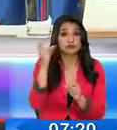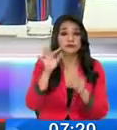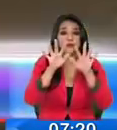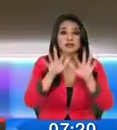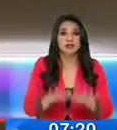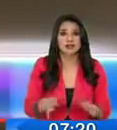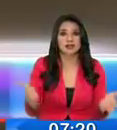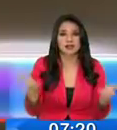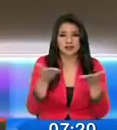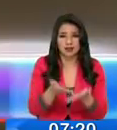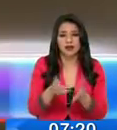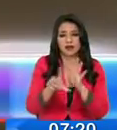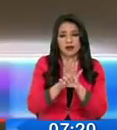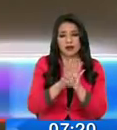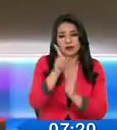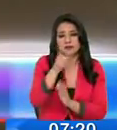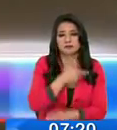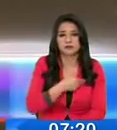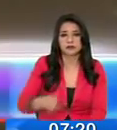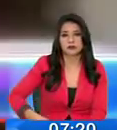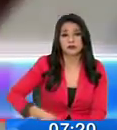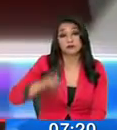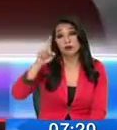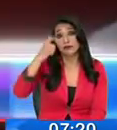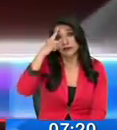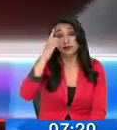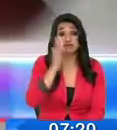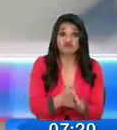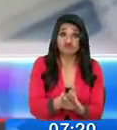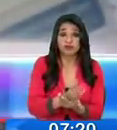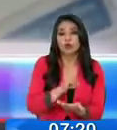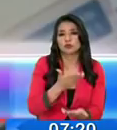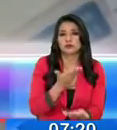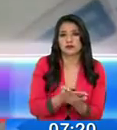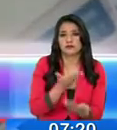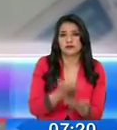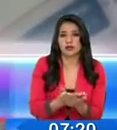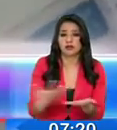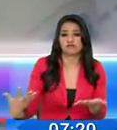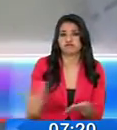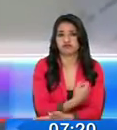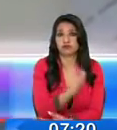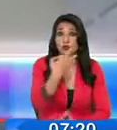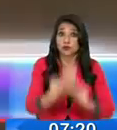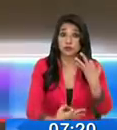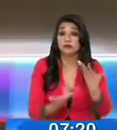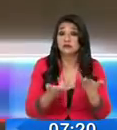República, justificó el veto del Ejecutivo en la incautación y comiso sin sentencia.